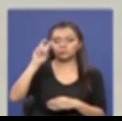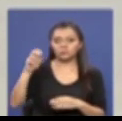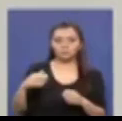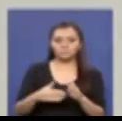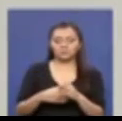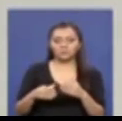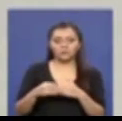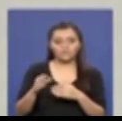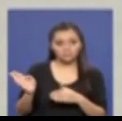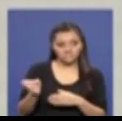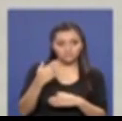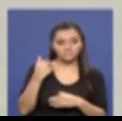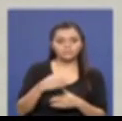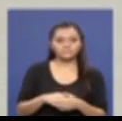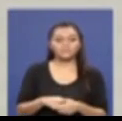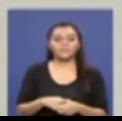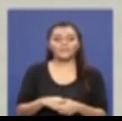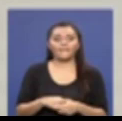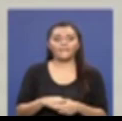dólares, sigamos.